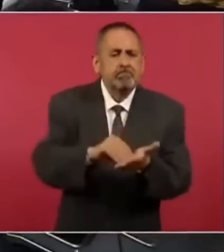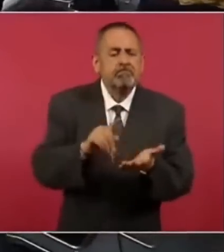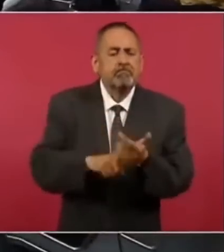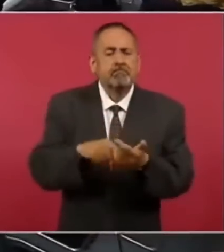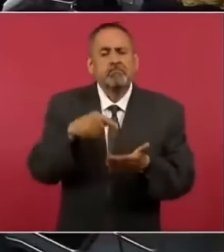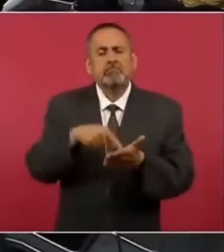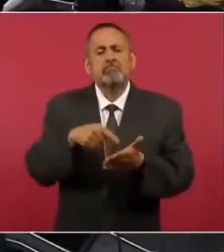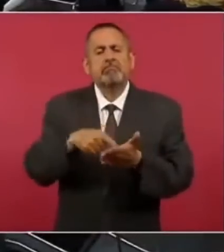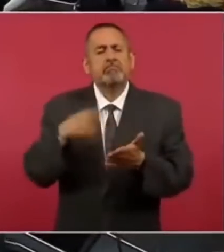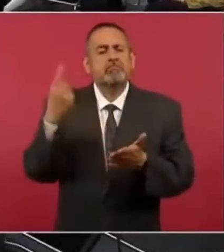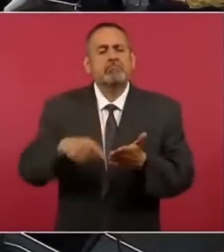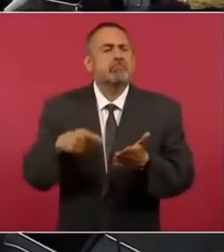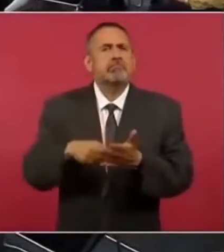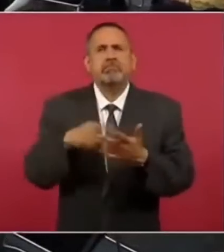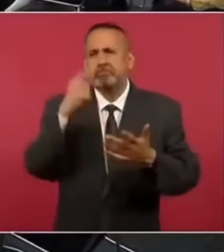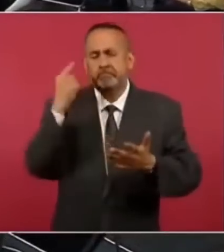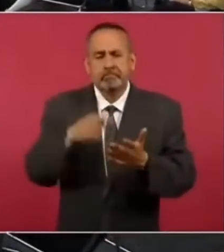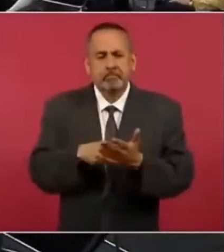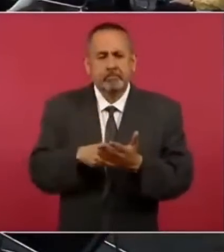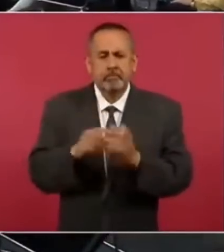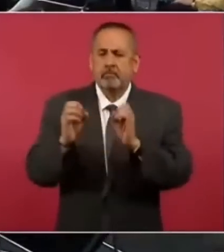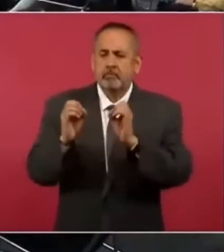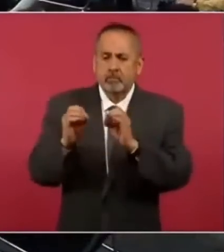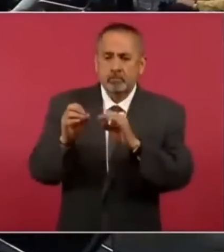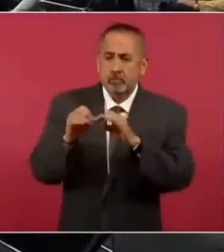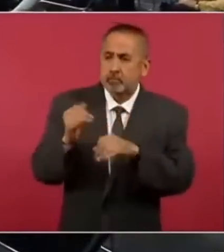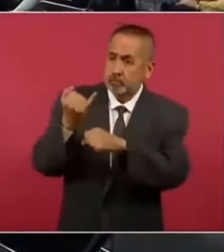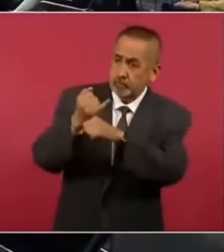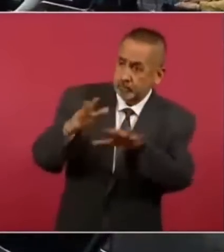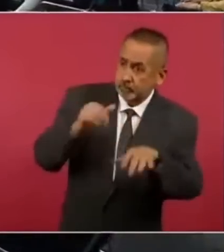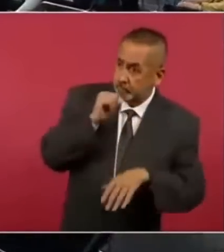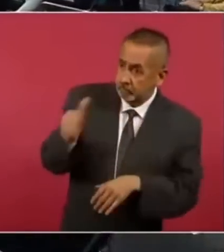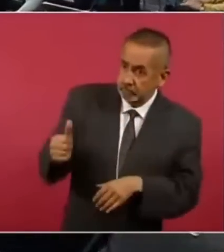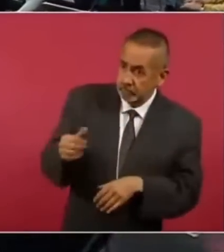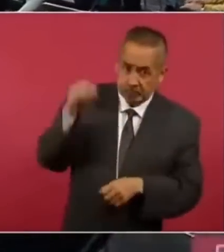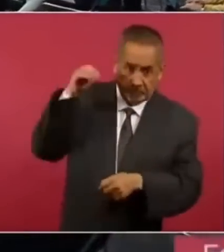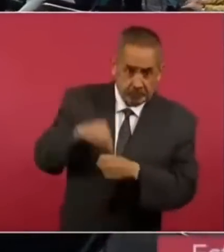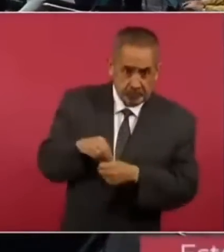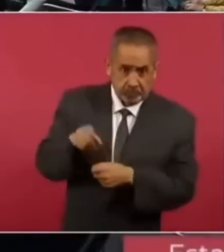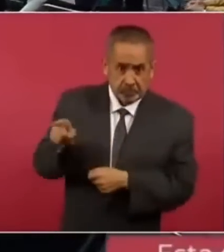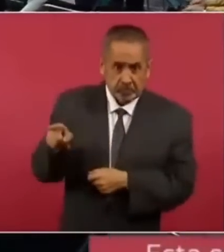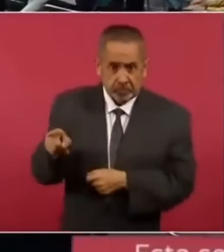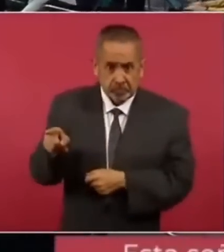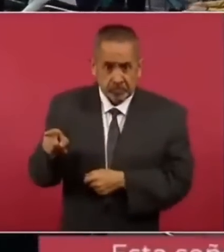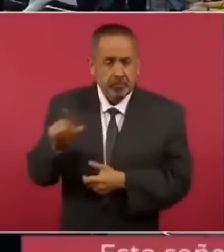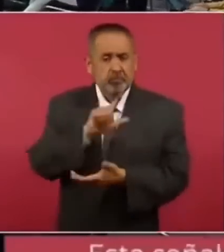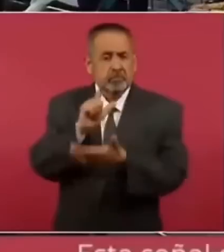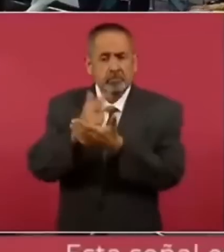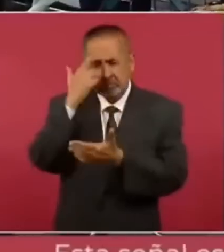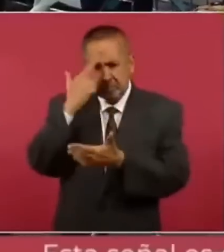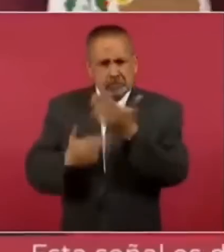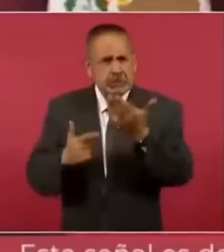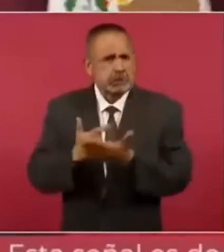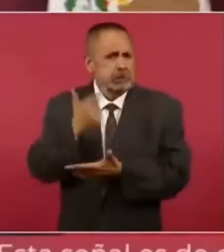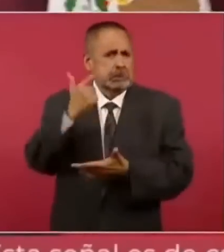estableciendo de que la oficina que no informe, ¿sí?, comete delito